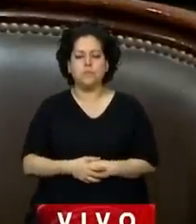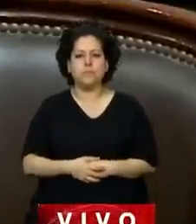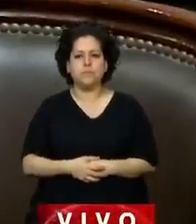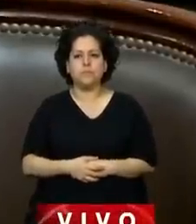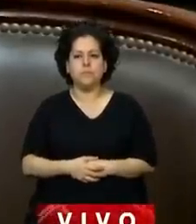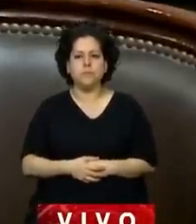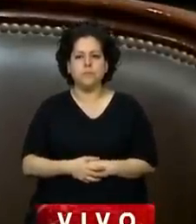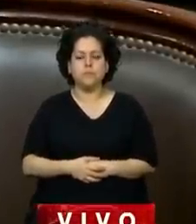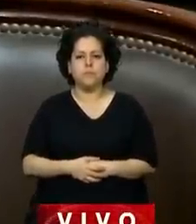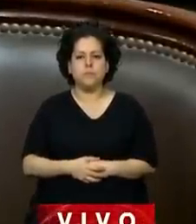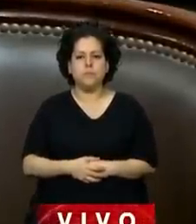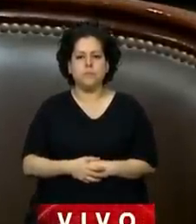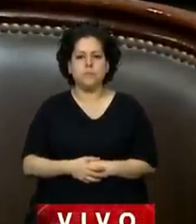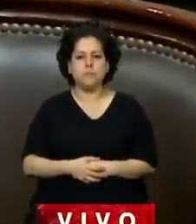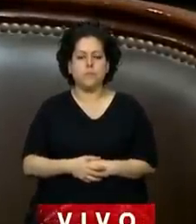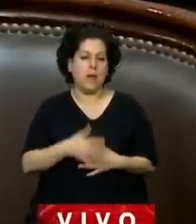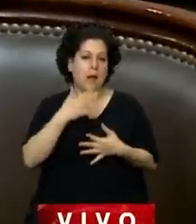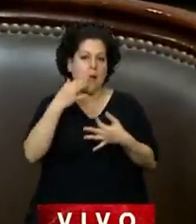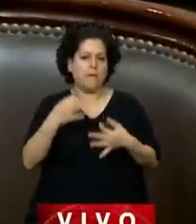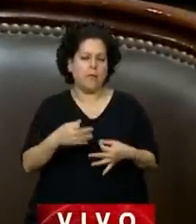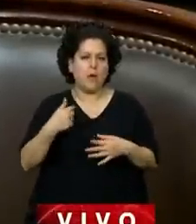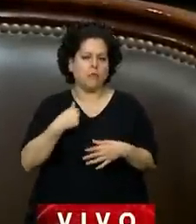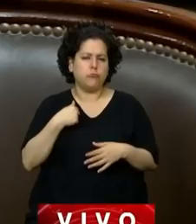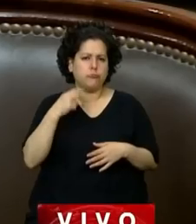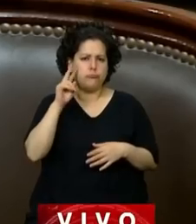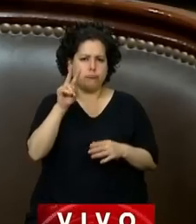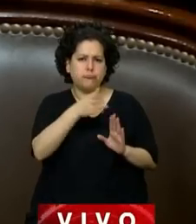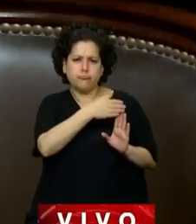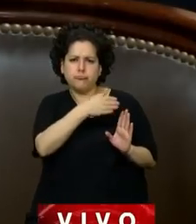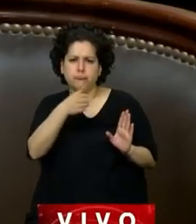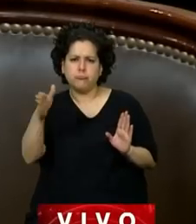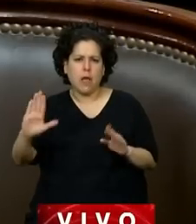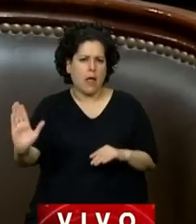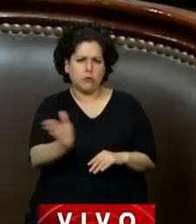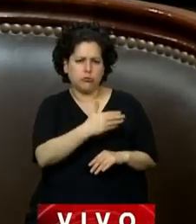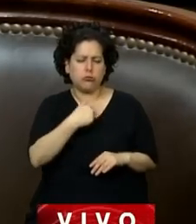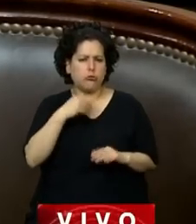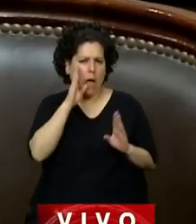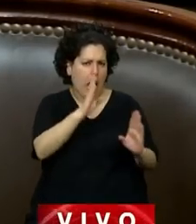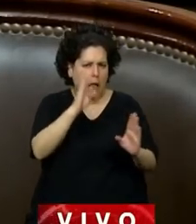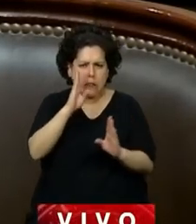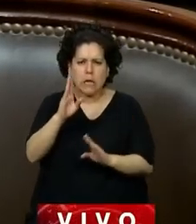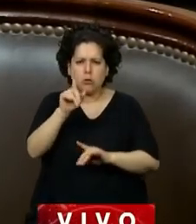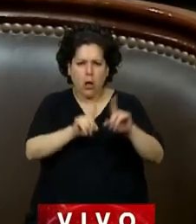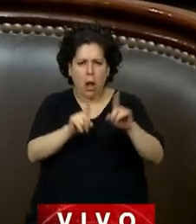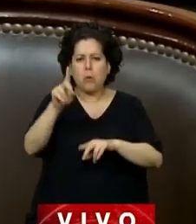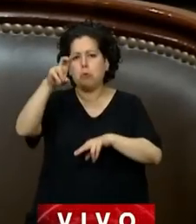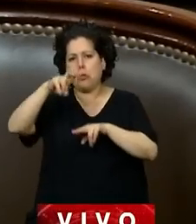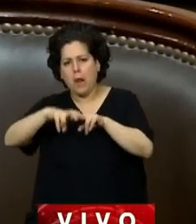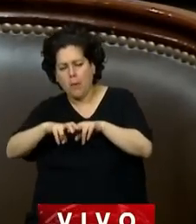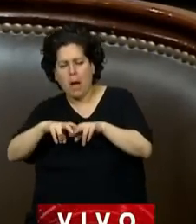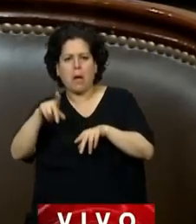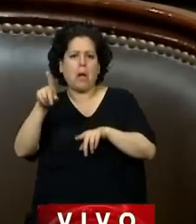La verdad que los he escuchado a prácticamente a todos atentamente, algunos desde la banca,